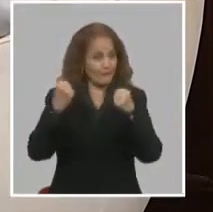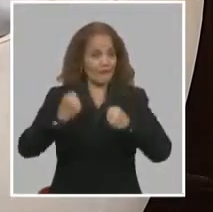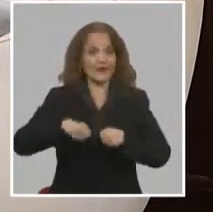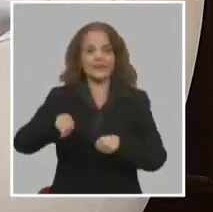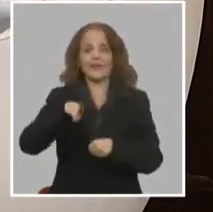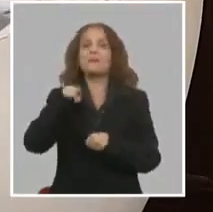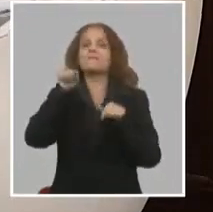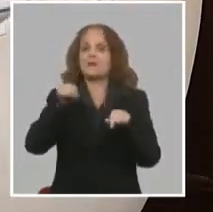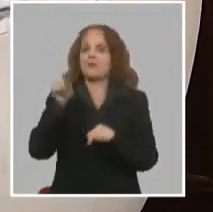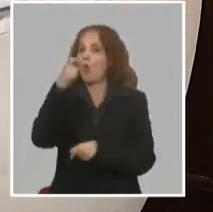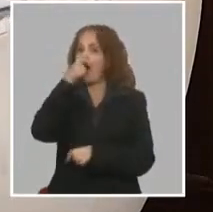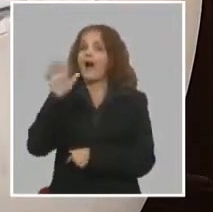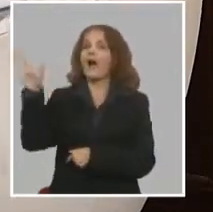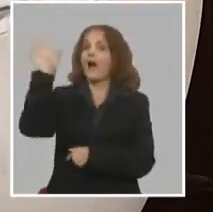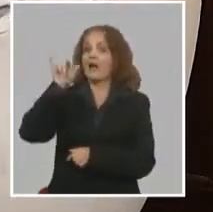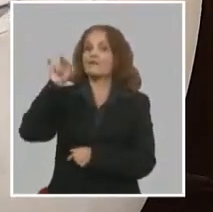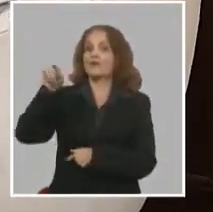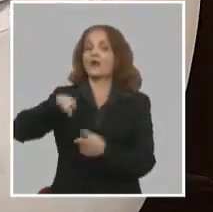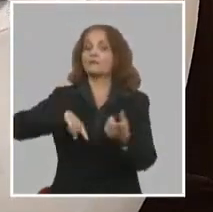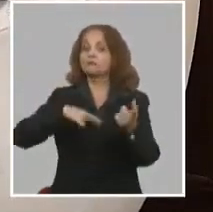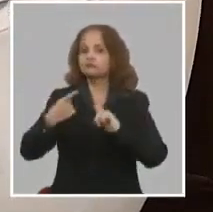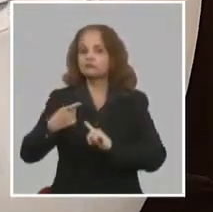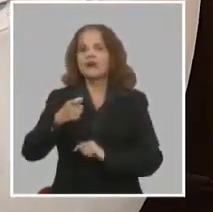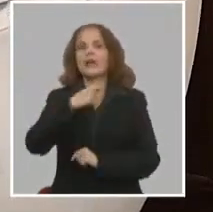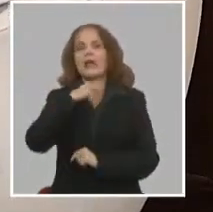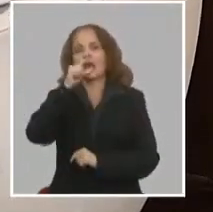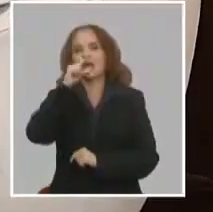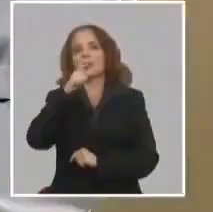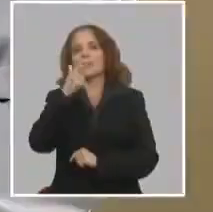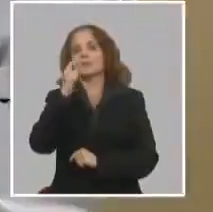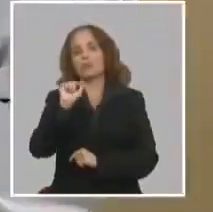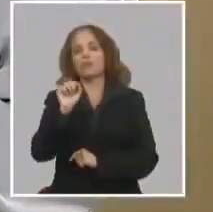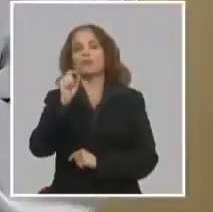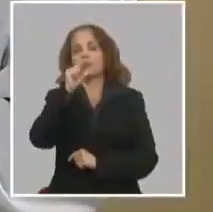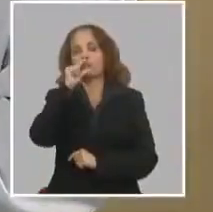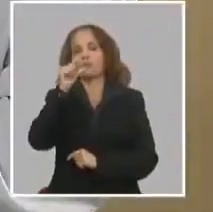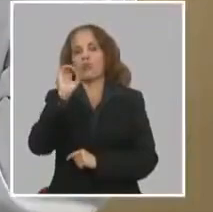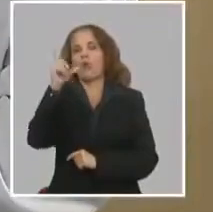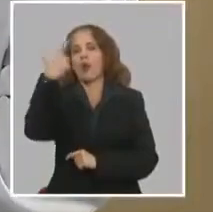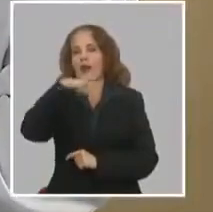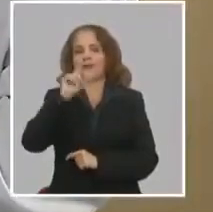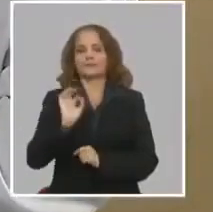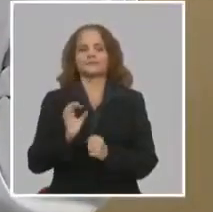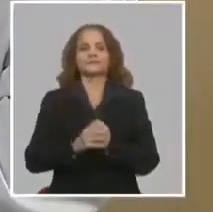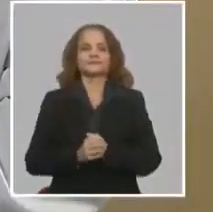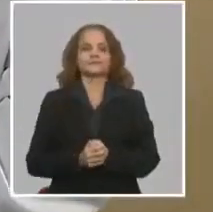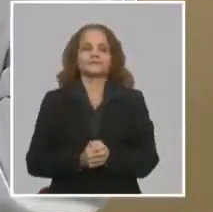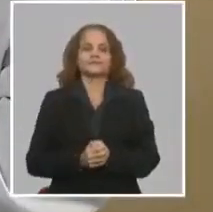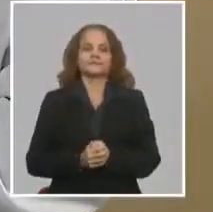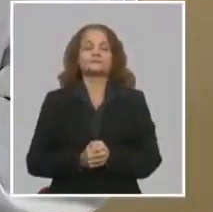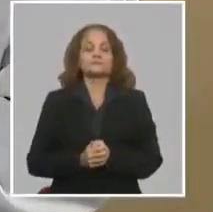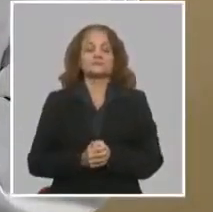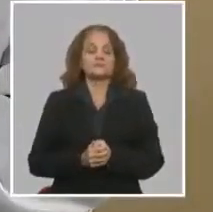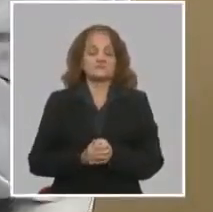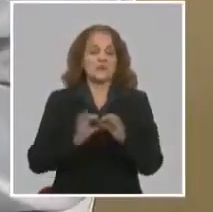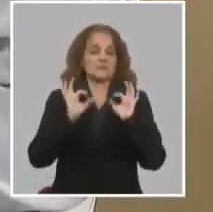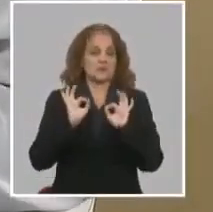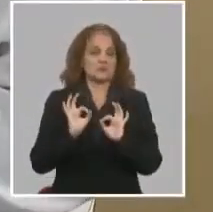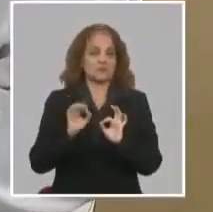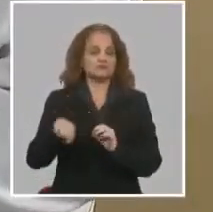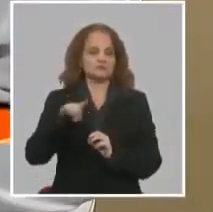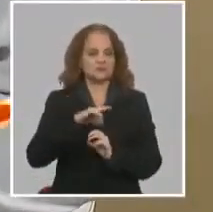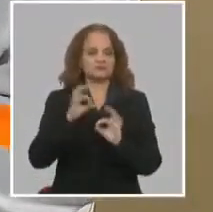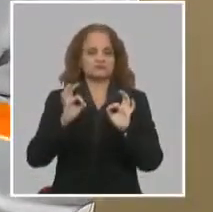esa misión frente al ébola allí en África. Así es, Randy, comparto esa apreciación. Y